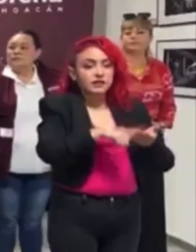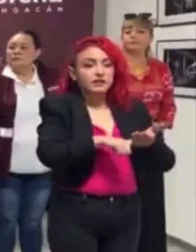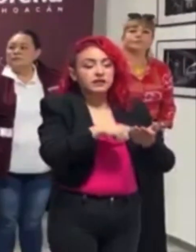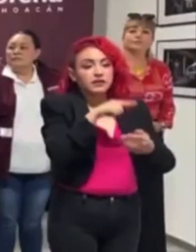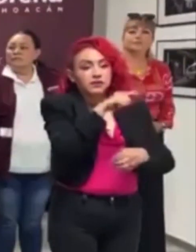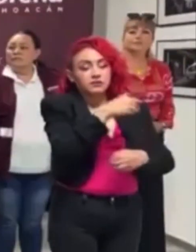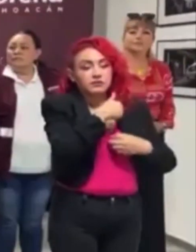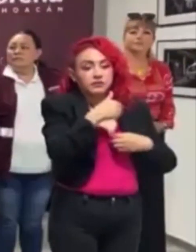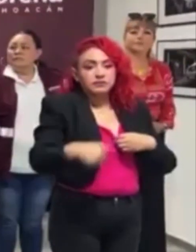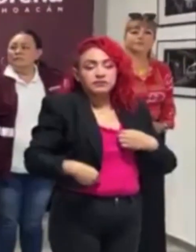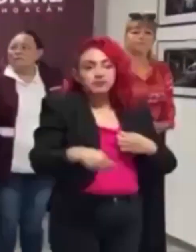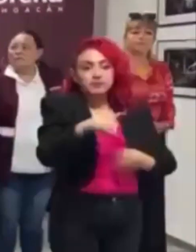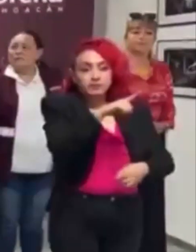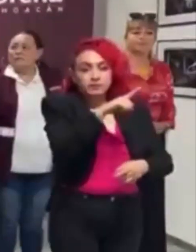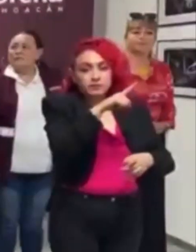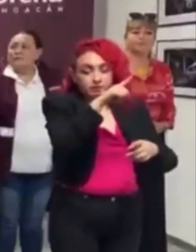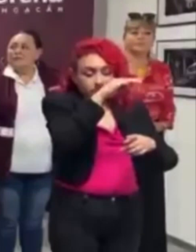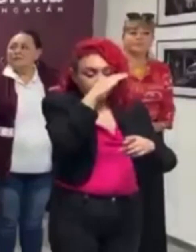alcalde tiene